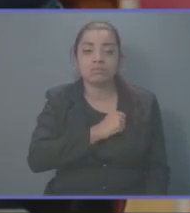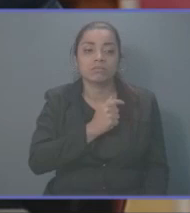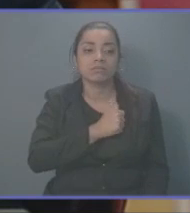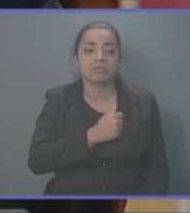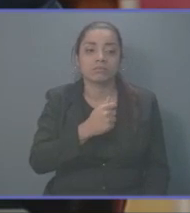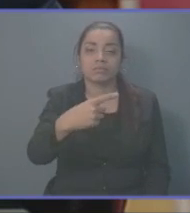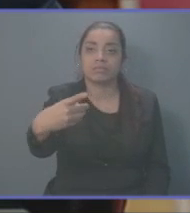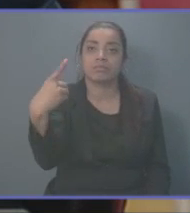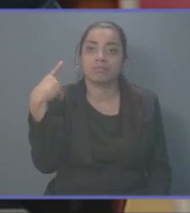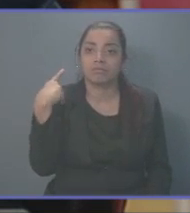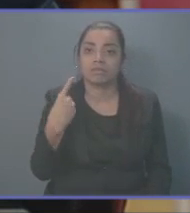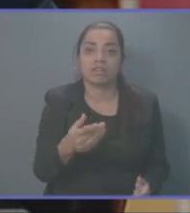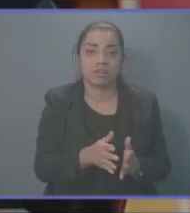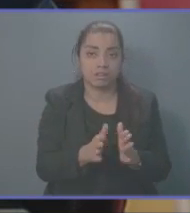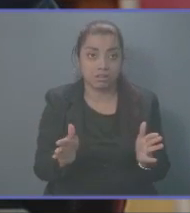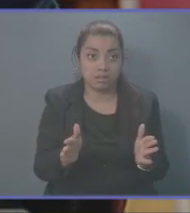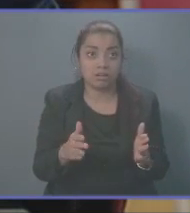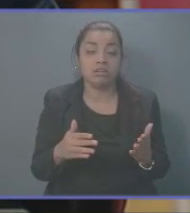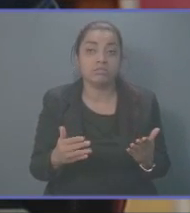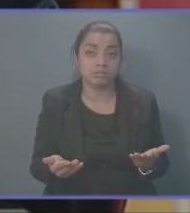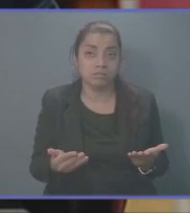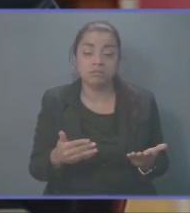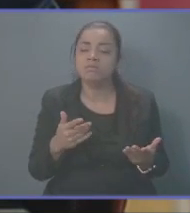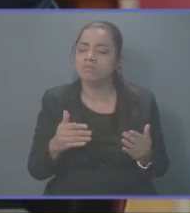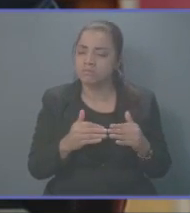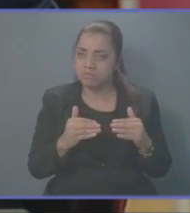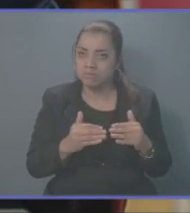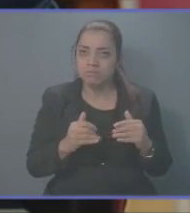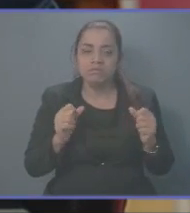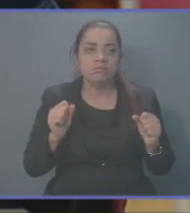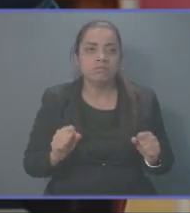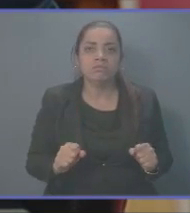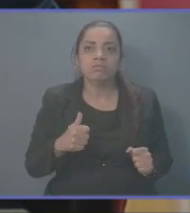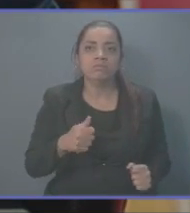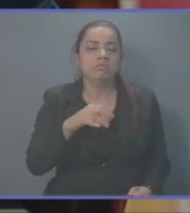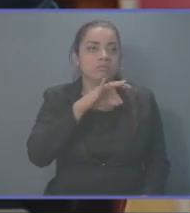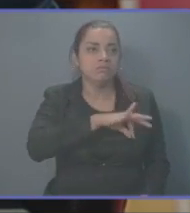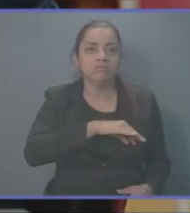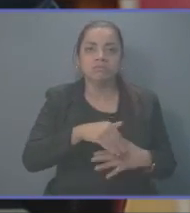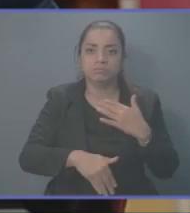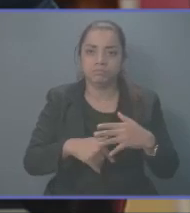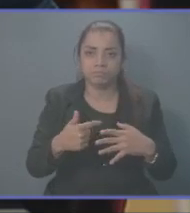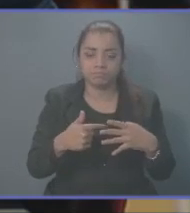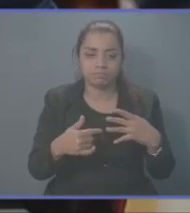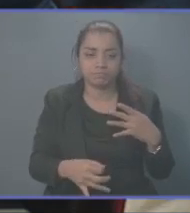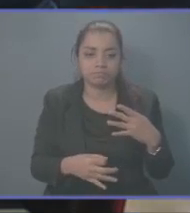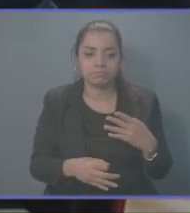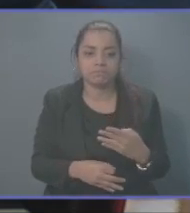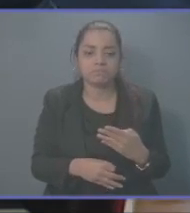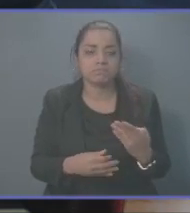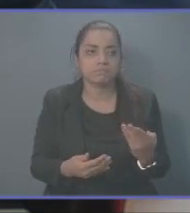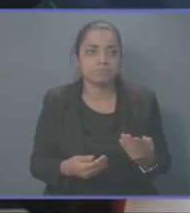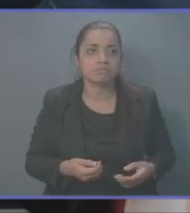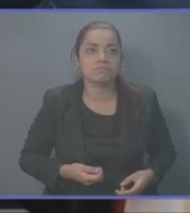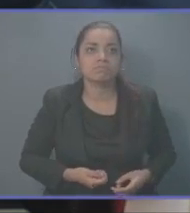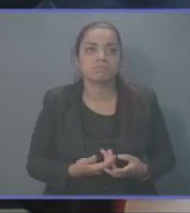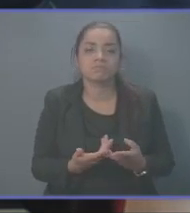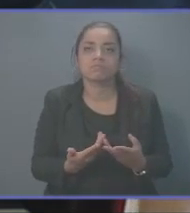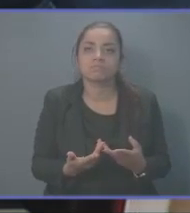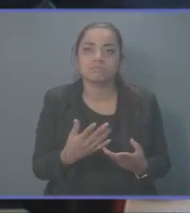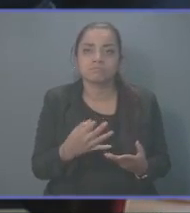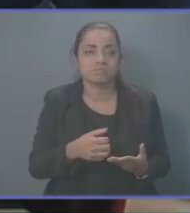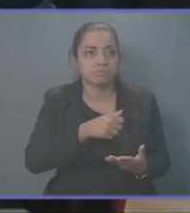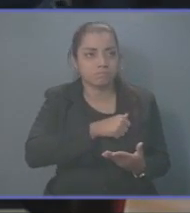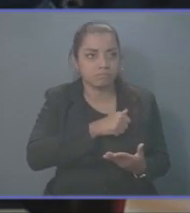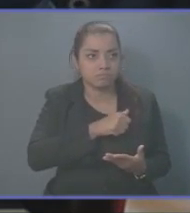Dirección General de Tesorería, también podrán acogerse a los beneficios de la presente ley. En consecuencia, declárase competente